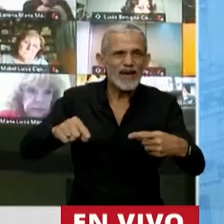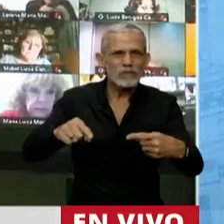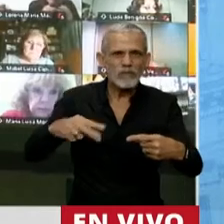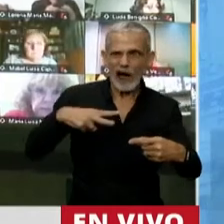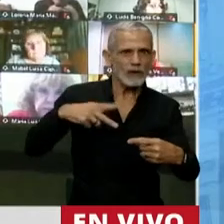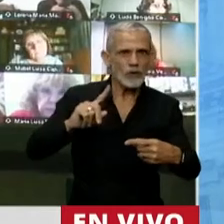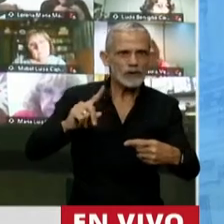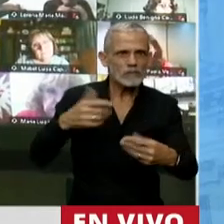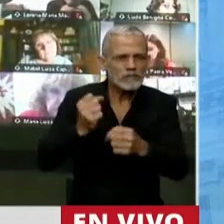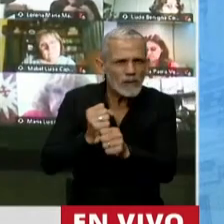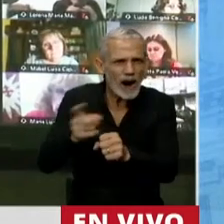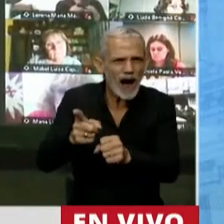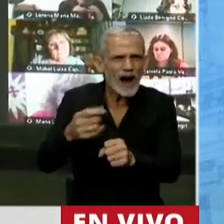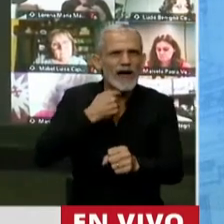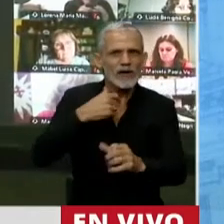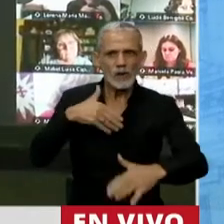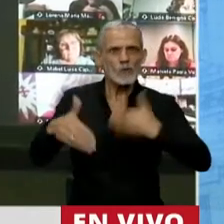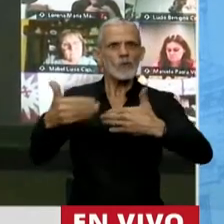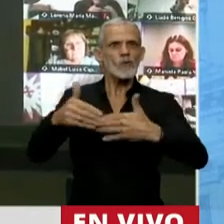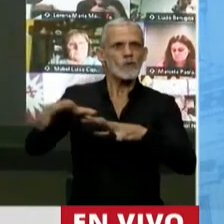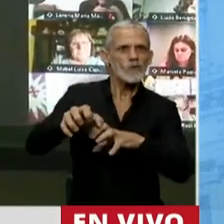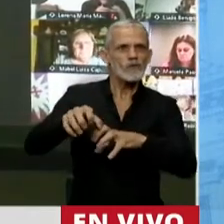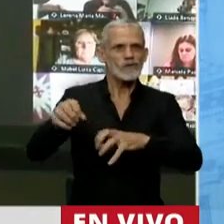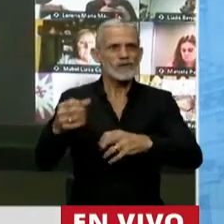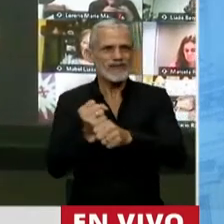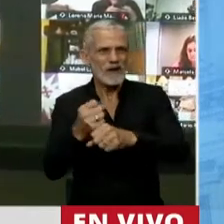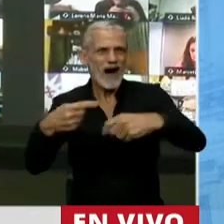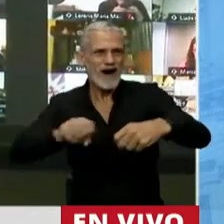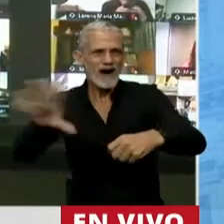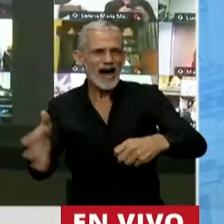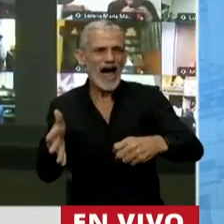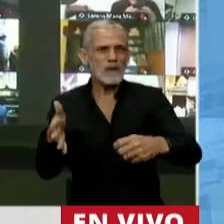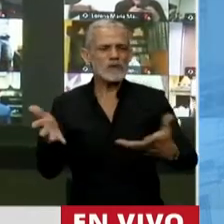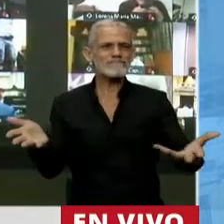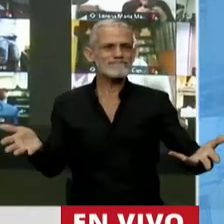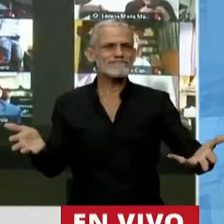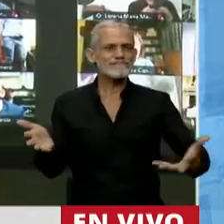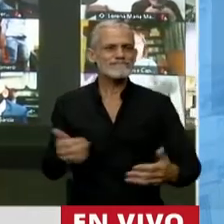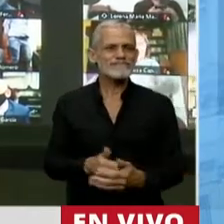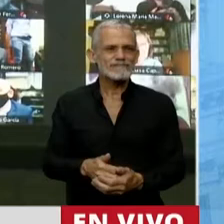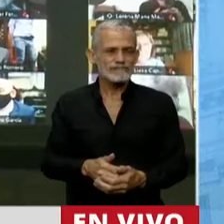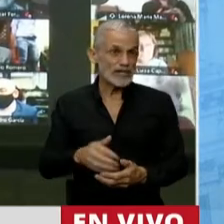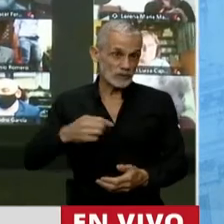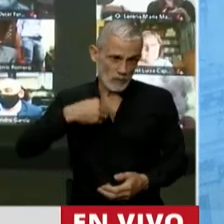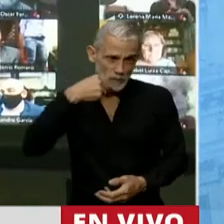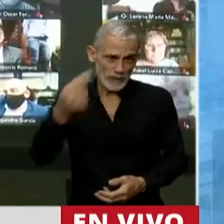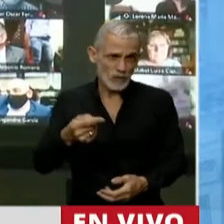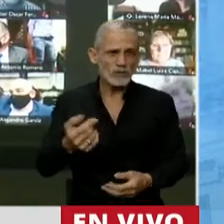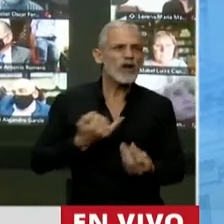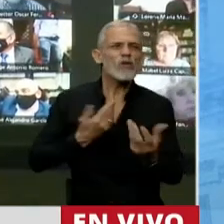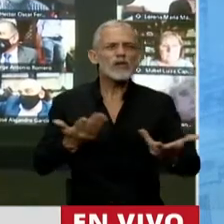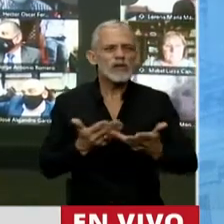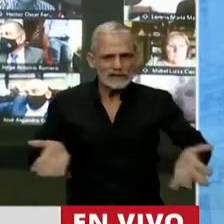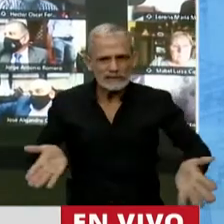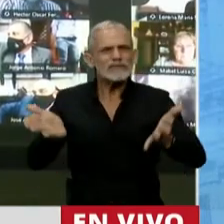quiere progresar, que quiere superarse. Por eso, insisto con una pregunta, señor presidente. ¿A dónde están